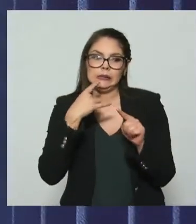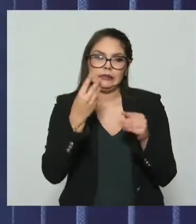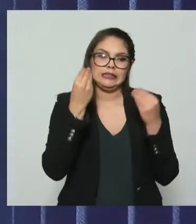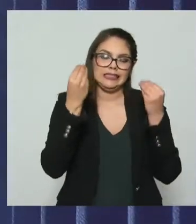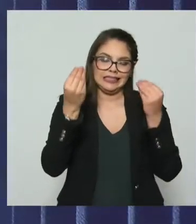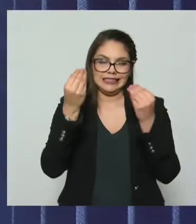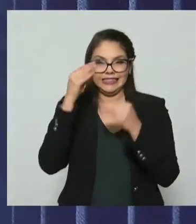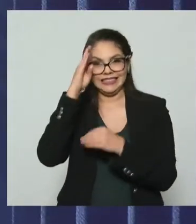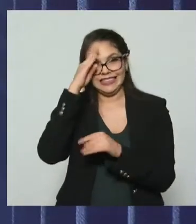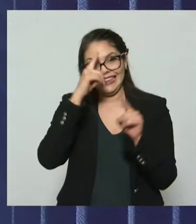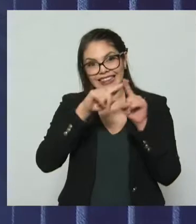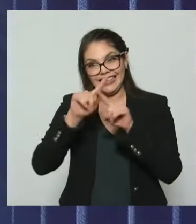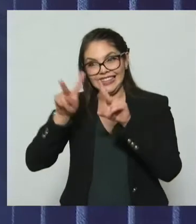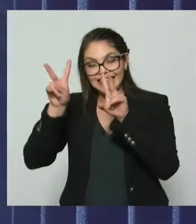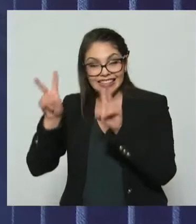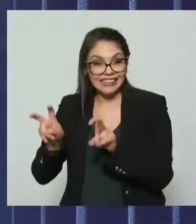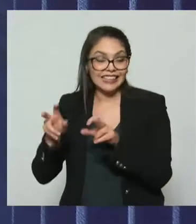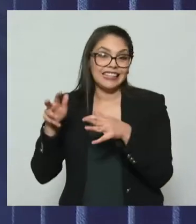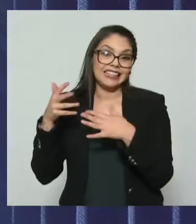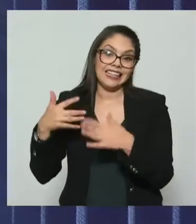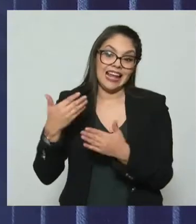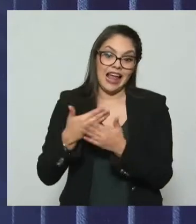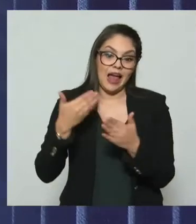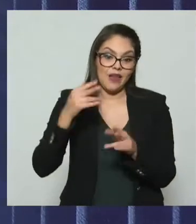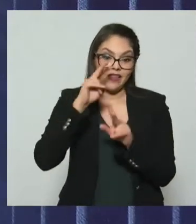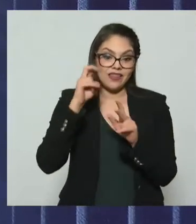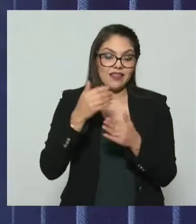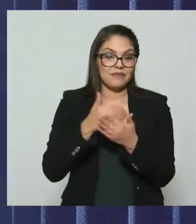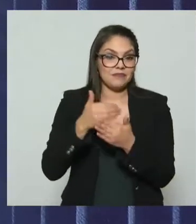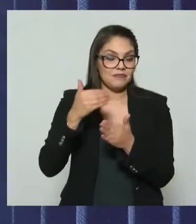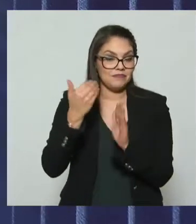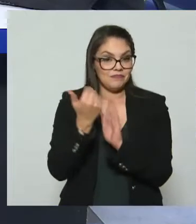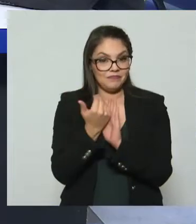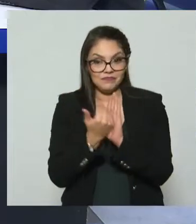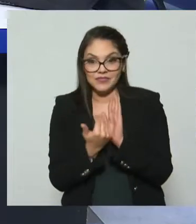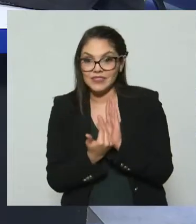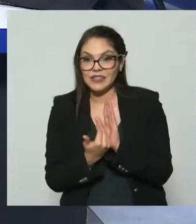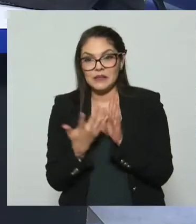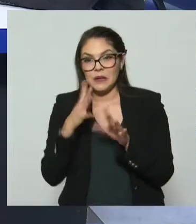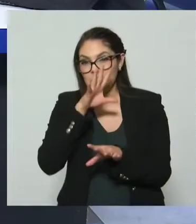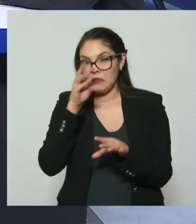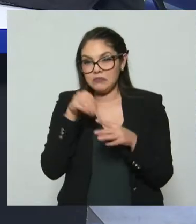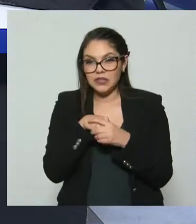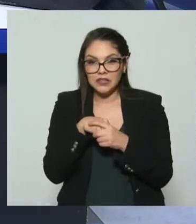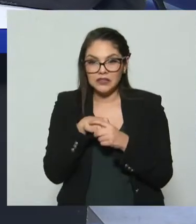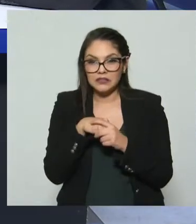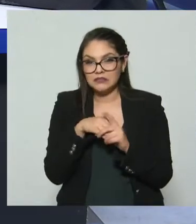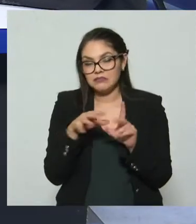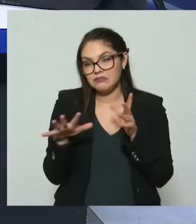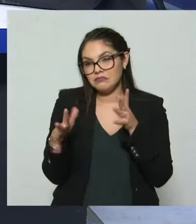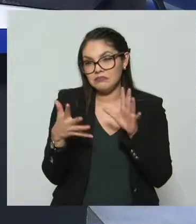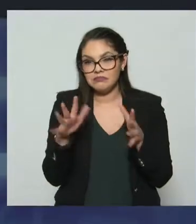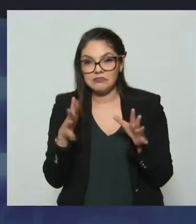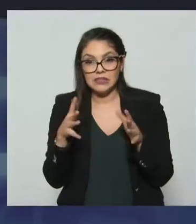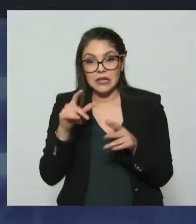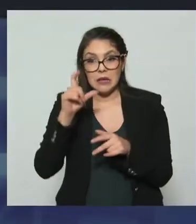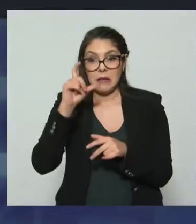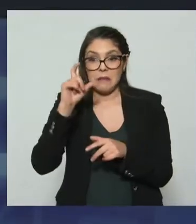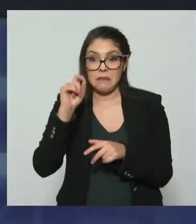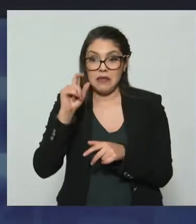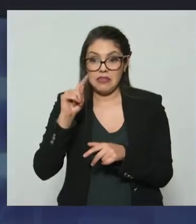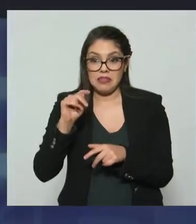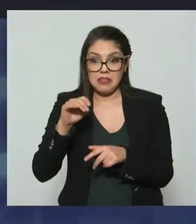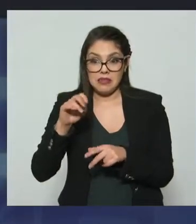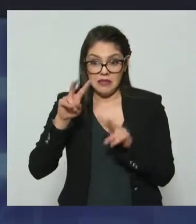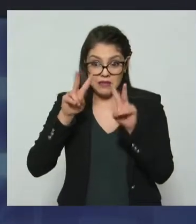son diversos los retos, es una agenda legislativa amplia. Estamos hablando de alrededor de unos 20 temas. Yo calculo que más,